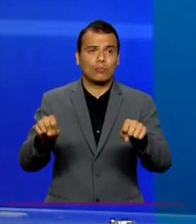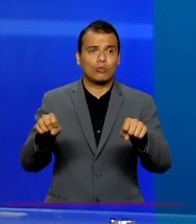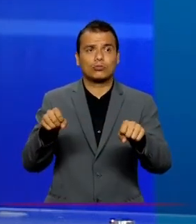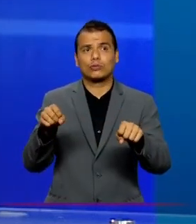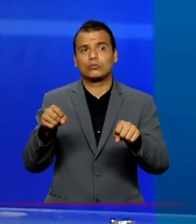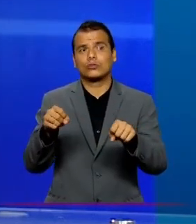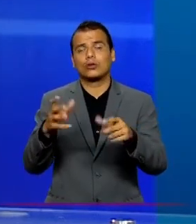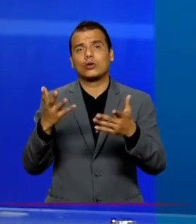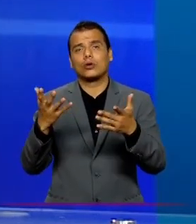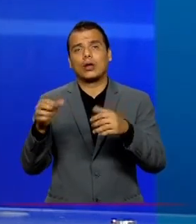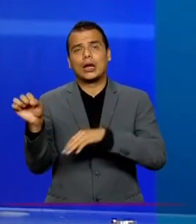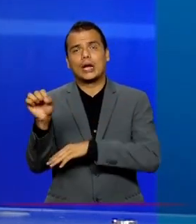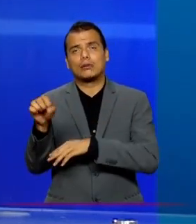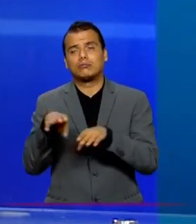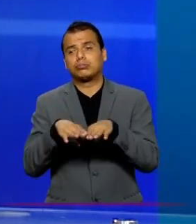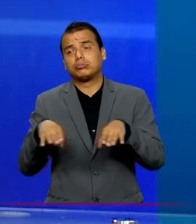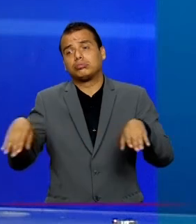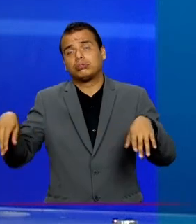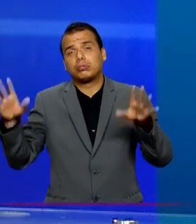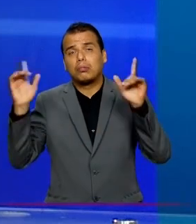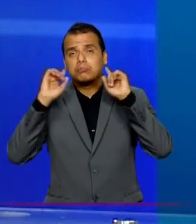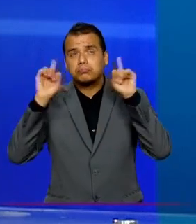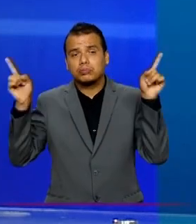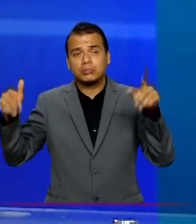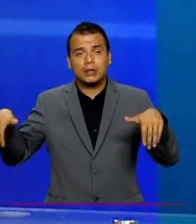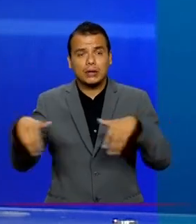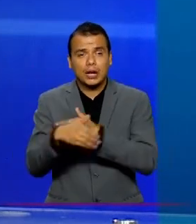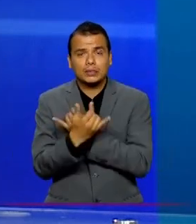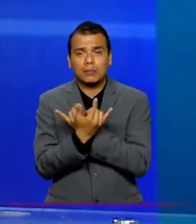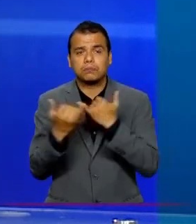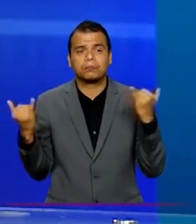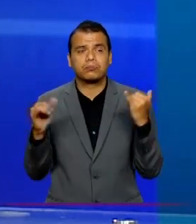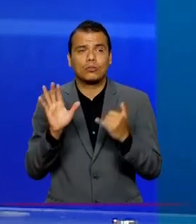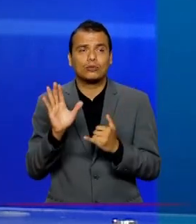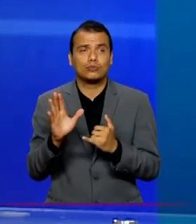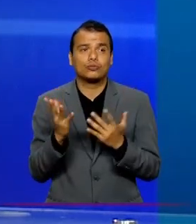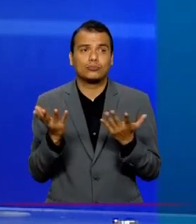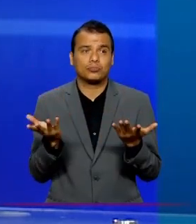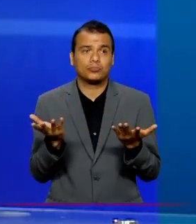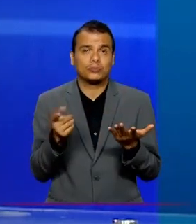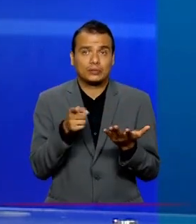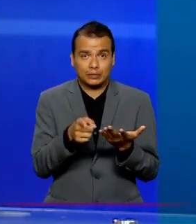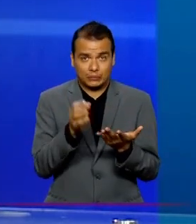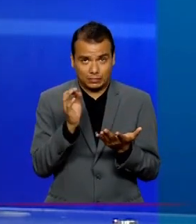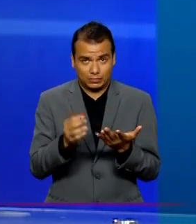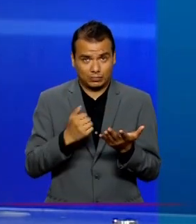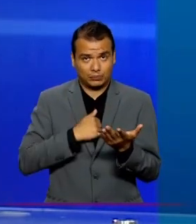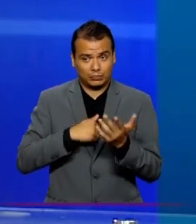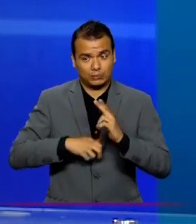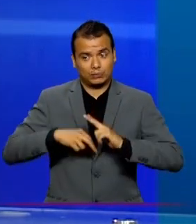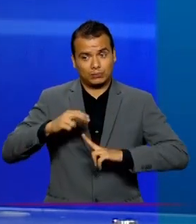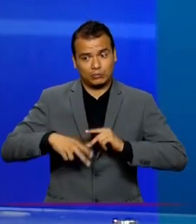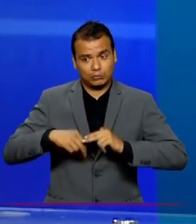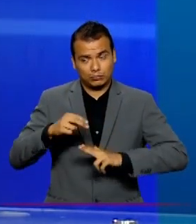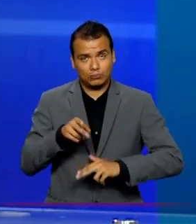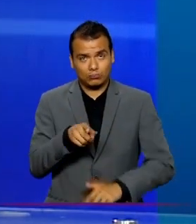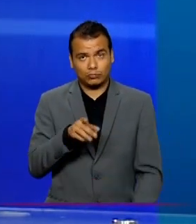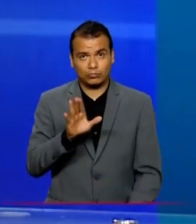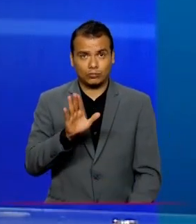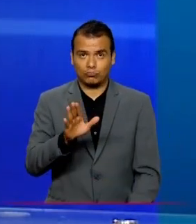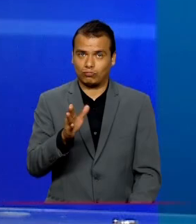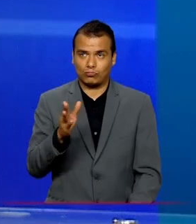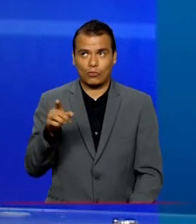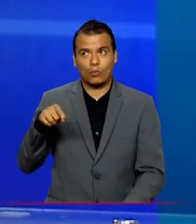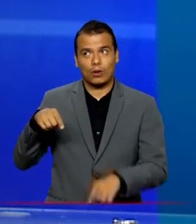los andenes. Una situación similar se repite en otras comunidades. Estos elementos no pueden ser construidos en espacios públicos sin